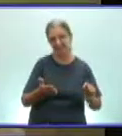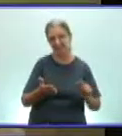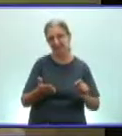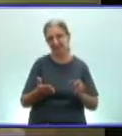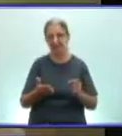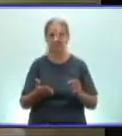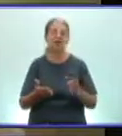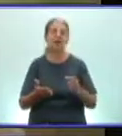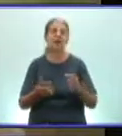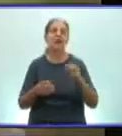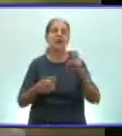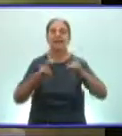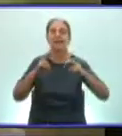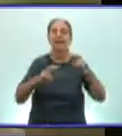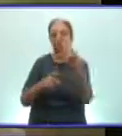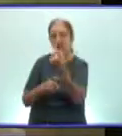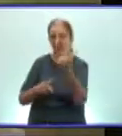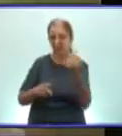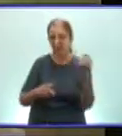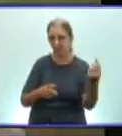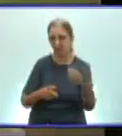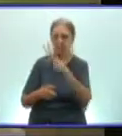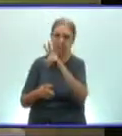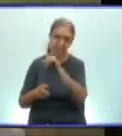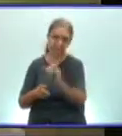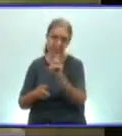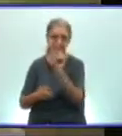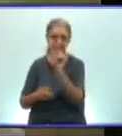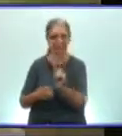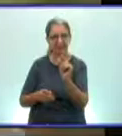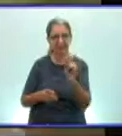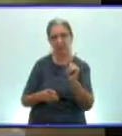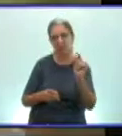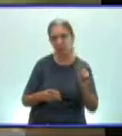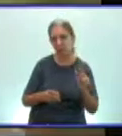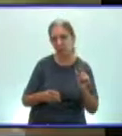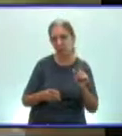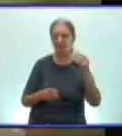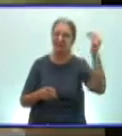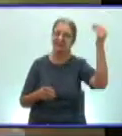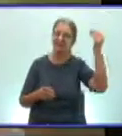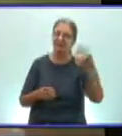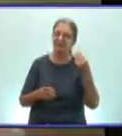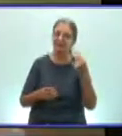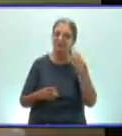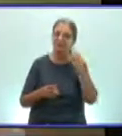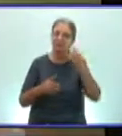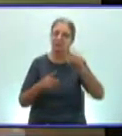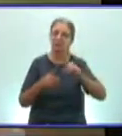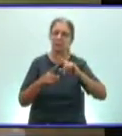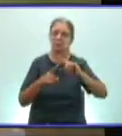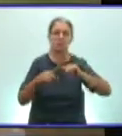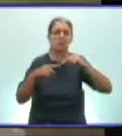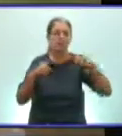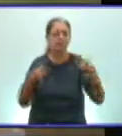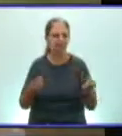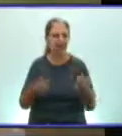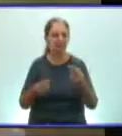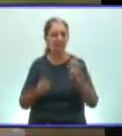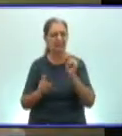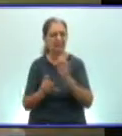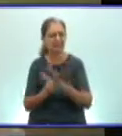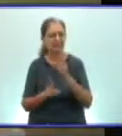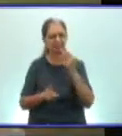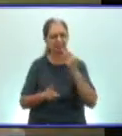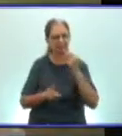debe investigar a 20 personas para entonces saber cuál es el motivo por el cual comienza a fumar.